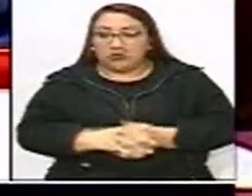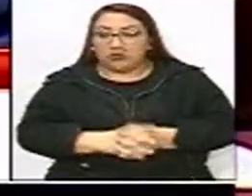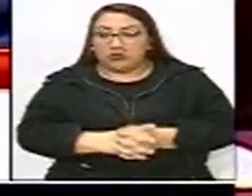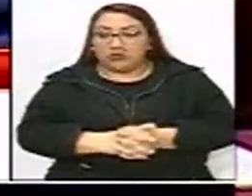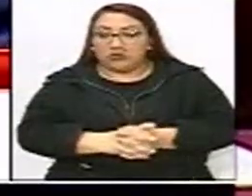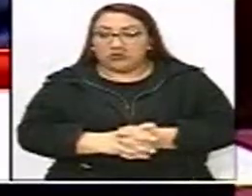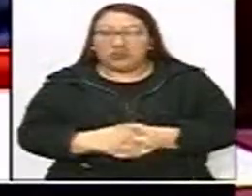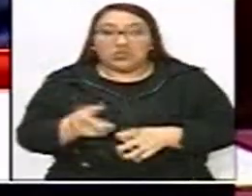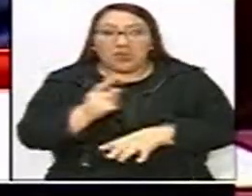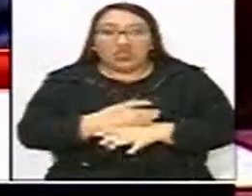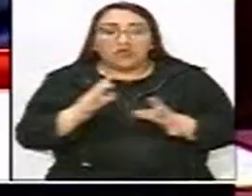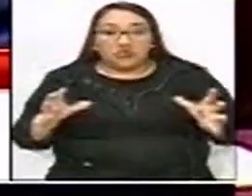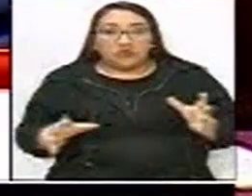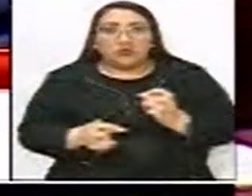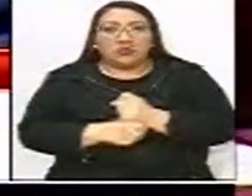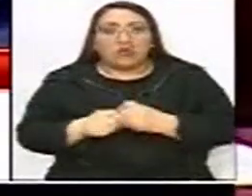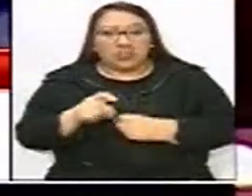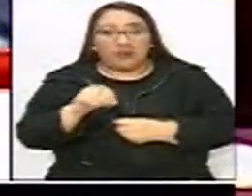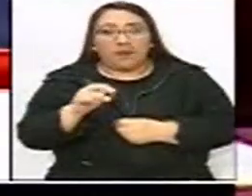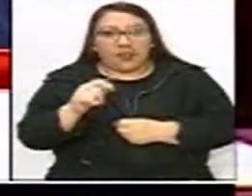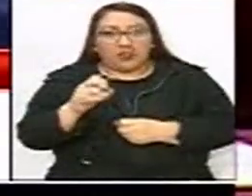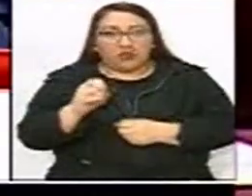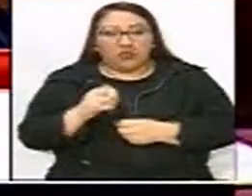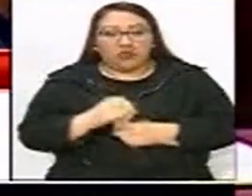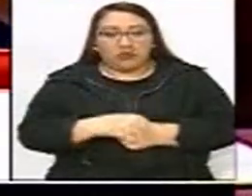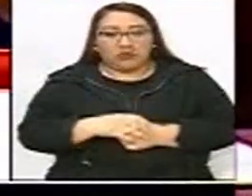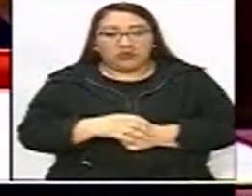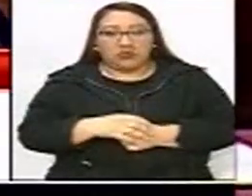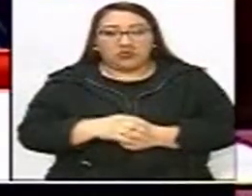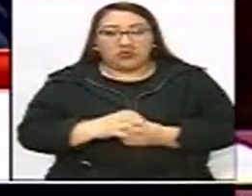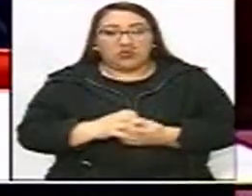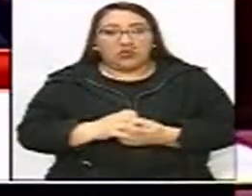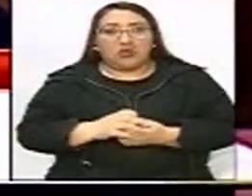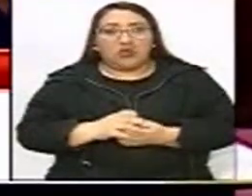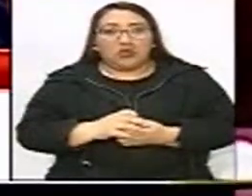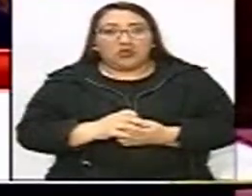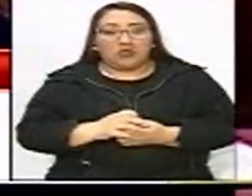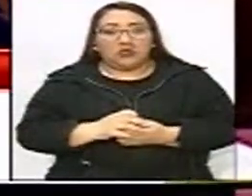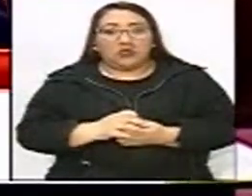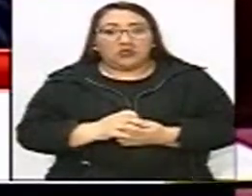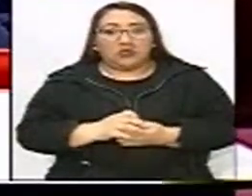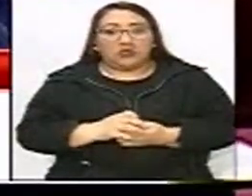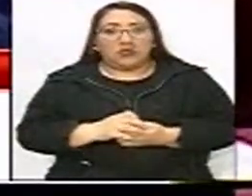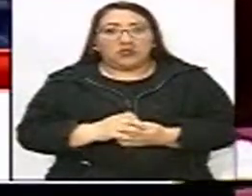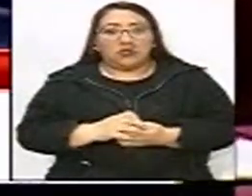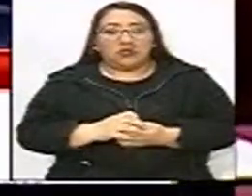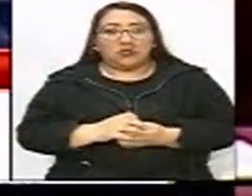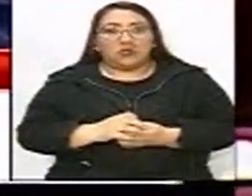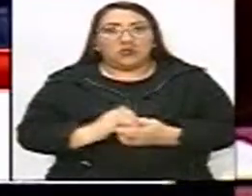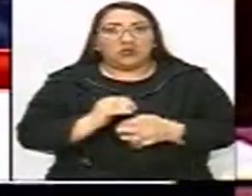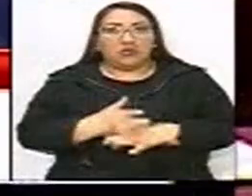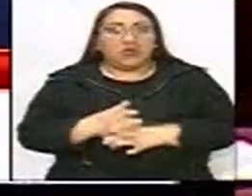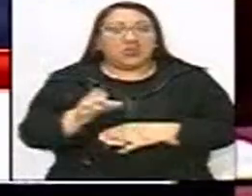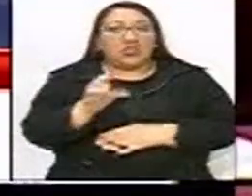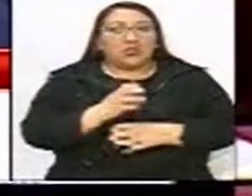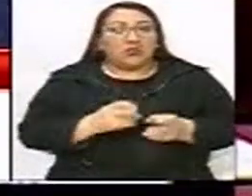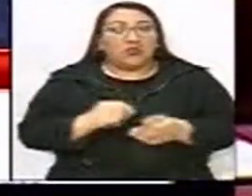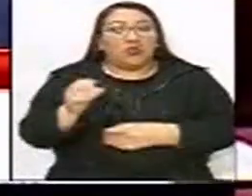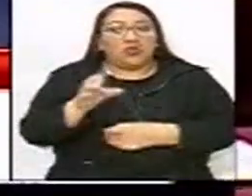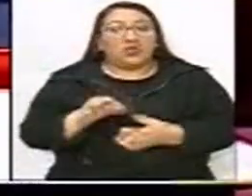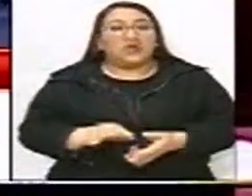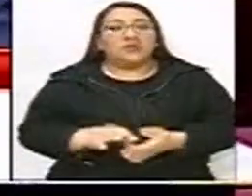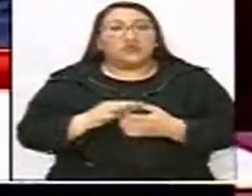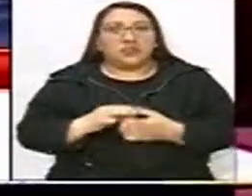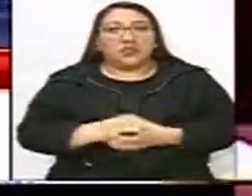fue suprimido este metropolitano. Este metropolitano iba a circular por un carril